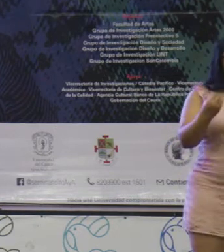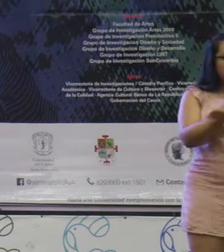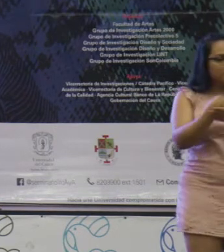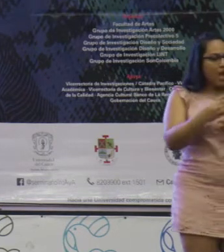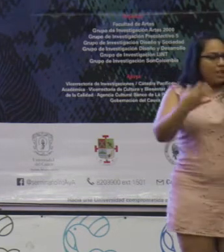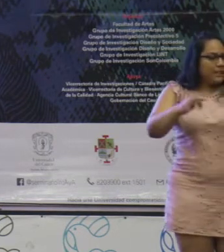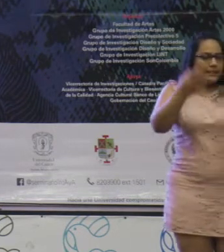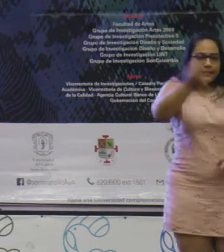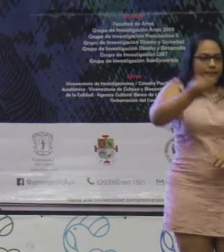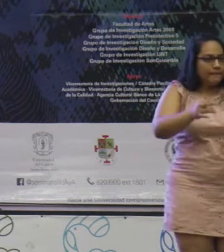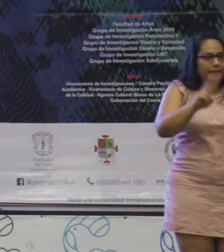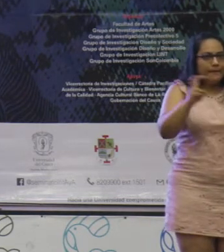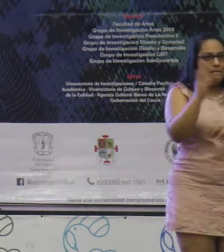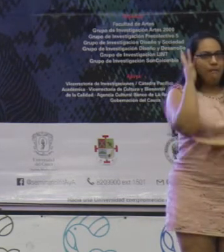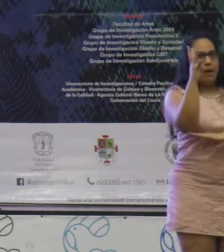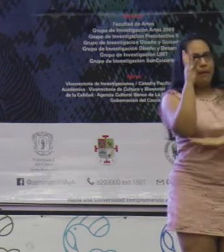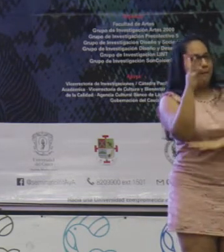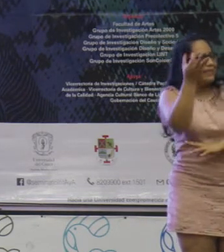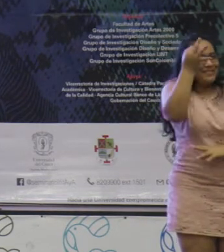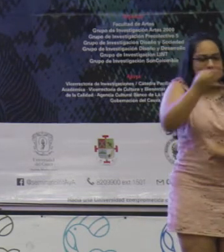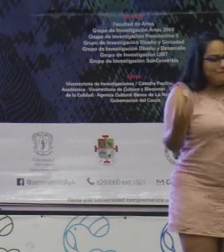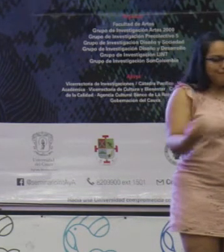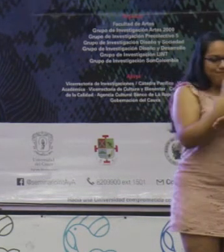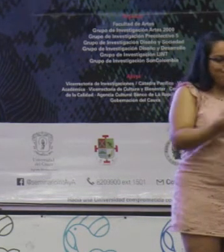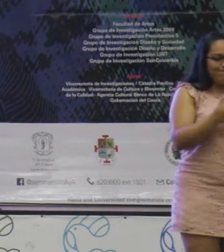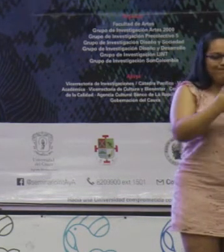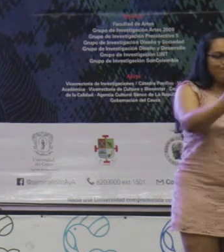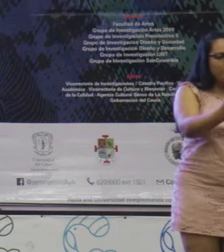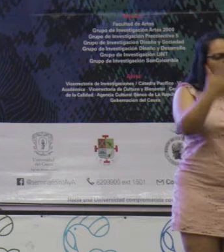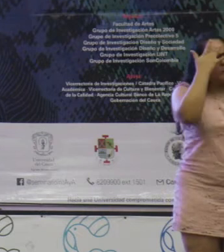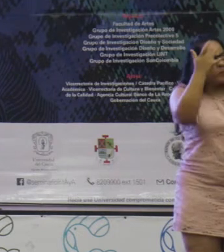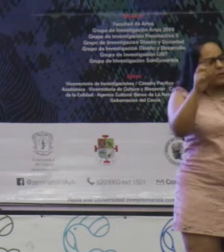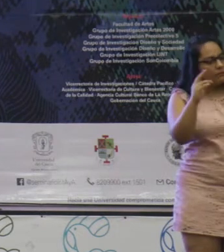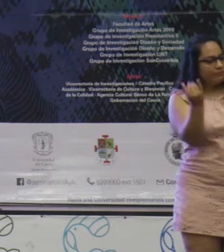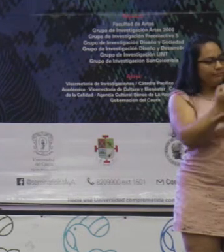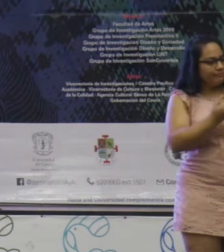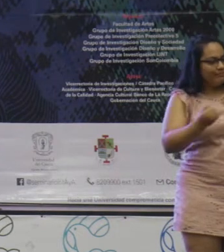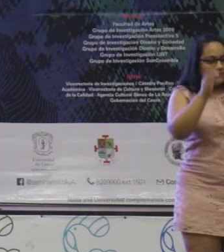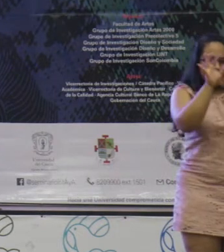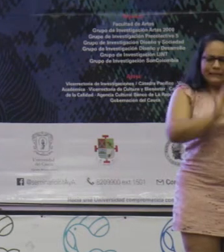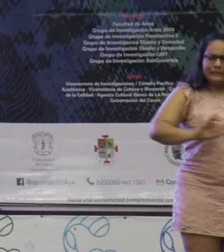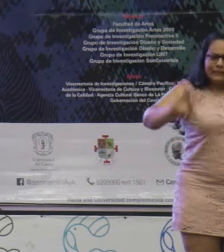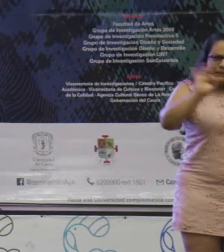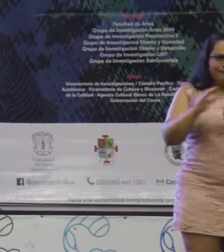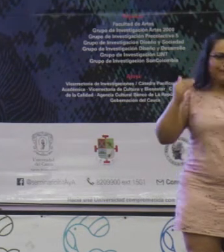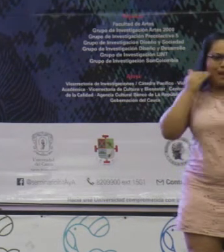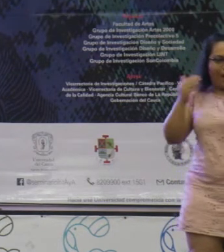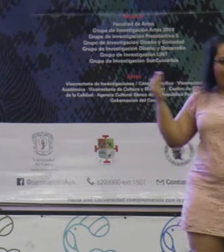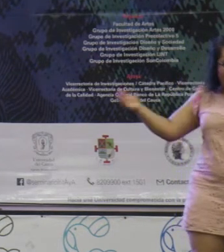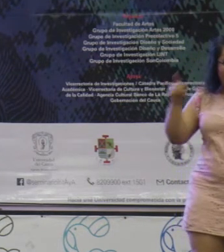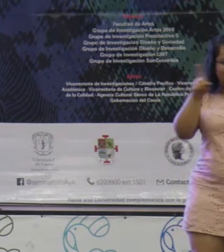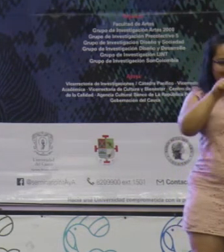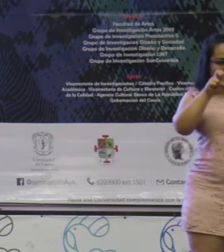siempre la presento cuando quiero arrancar en una charla de ilustración, porque creo que Zenaida en eso fue súper inteligente,